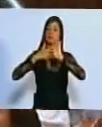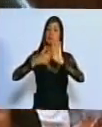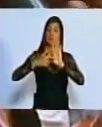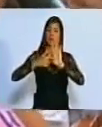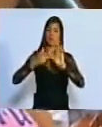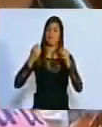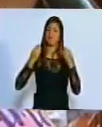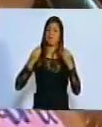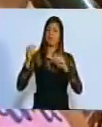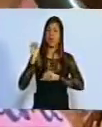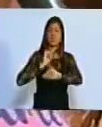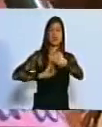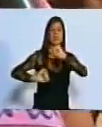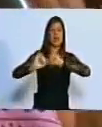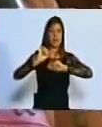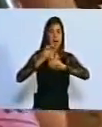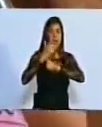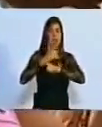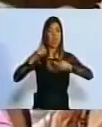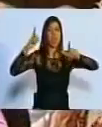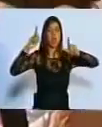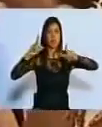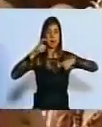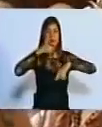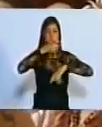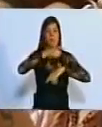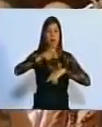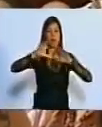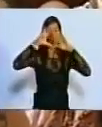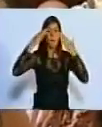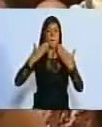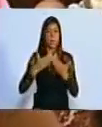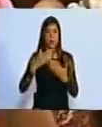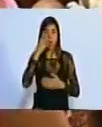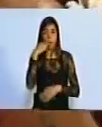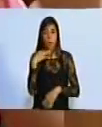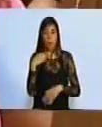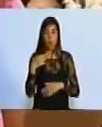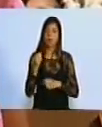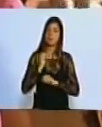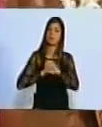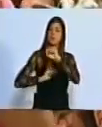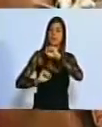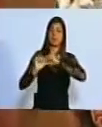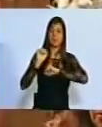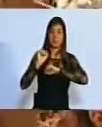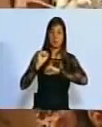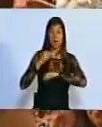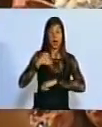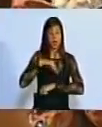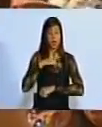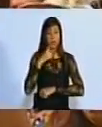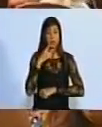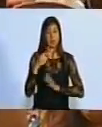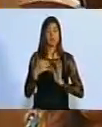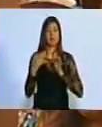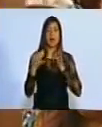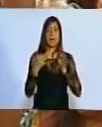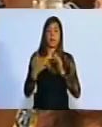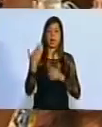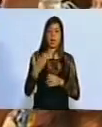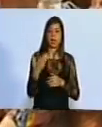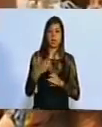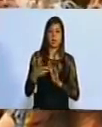la defensa y en la lucha de la libertad de los pueblos del mundo. Y hoy, bueno, resaltamos esta importancia como un